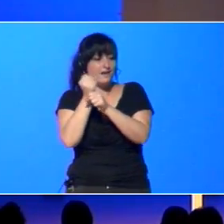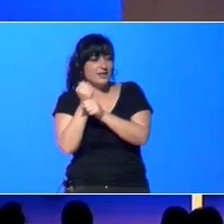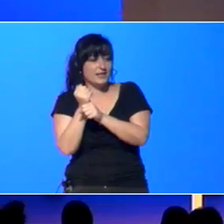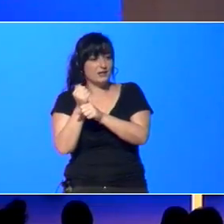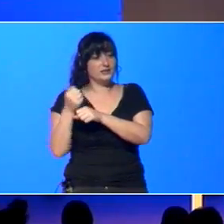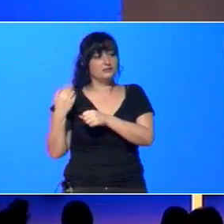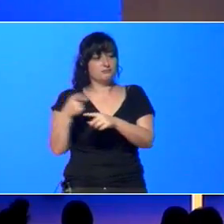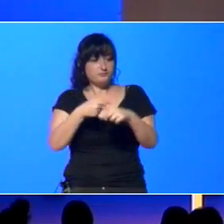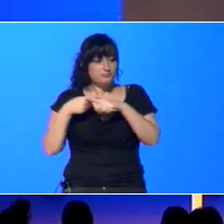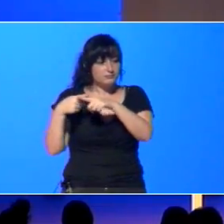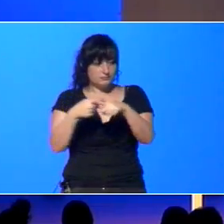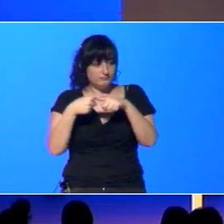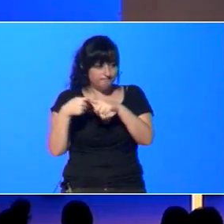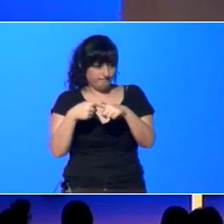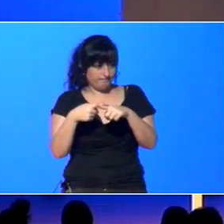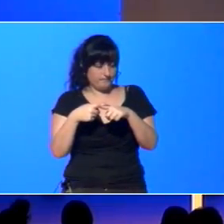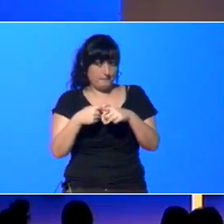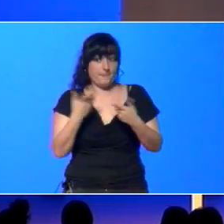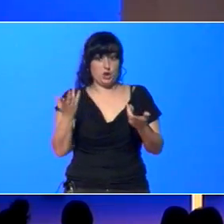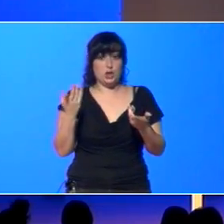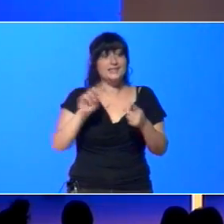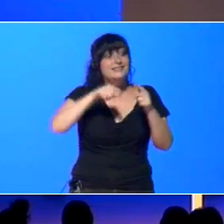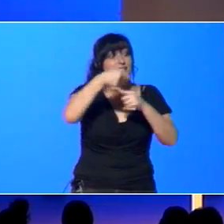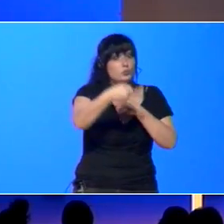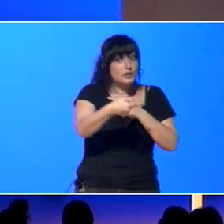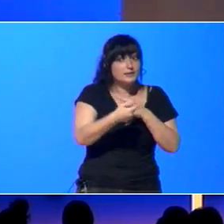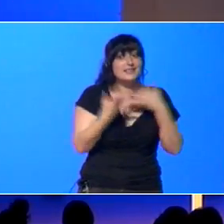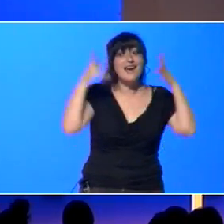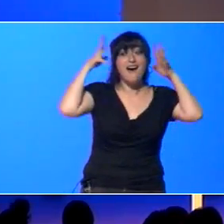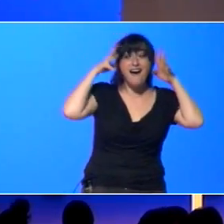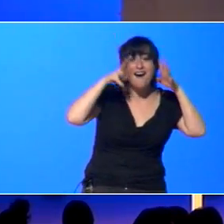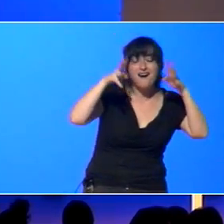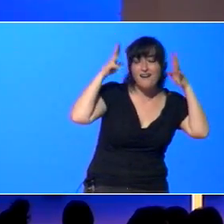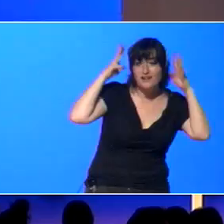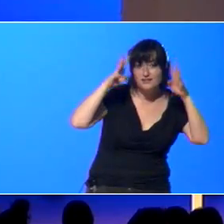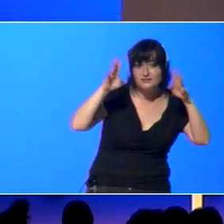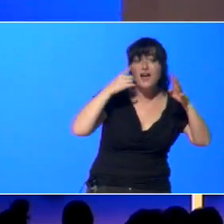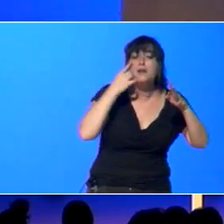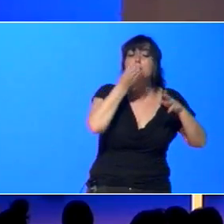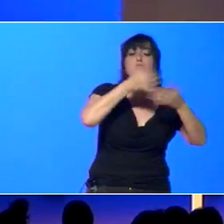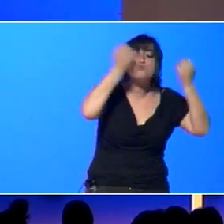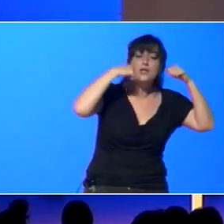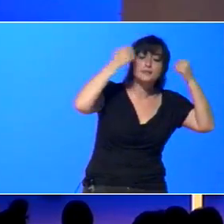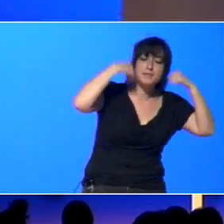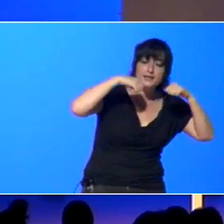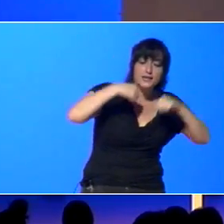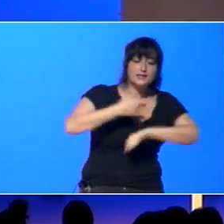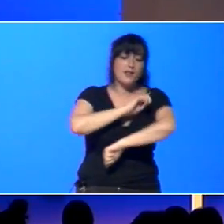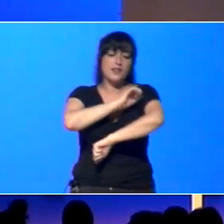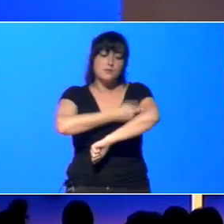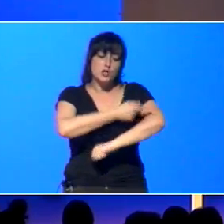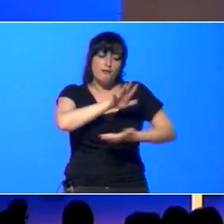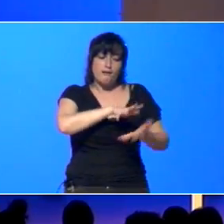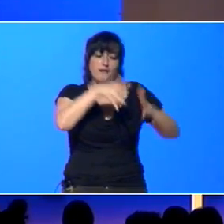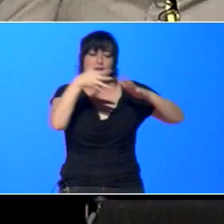siguientes patas es, oye, vamos a asesorar de cómo implementar buenas prácticas en las sesiones de educación física. Y